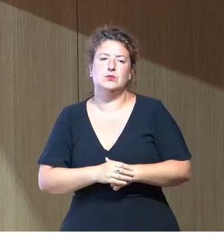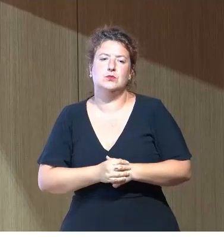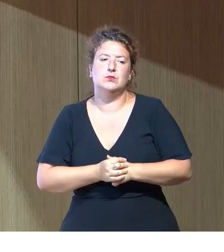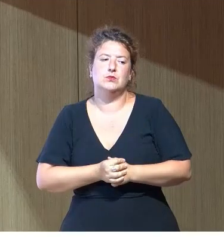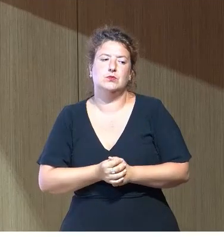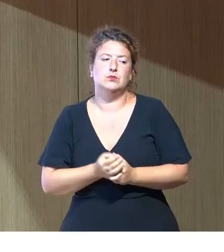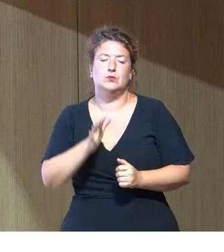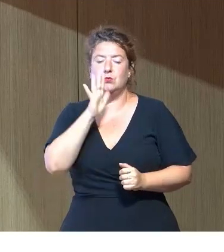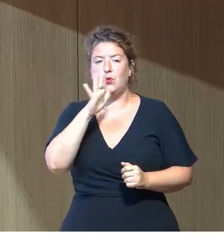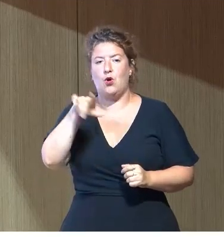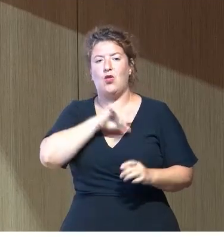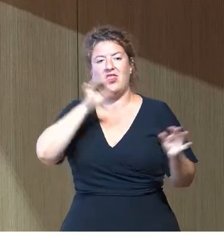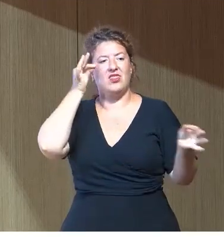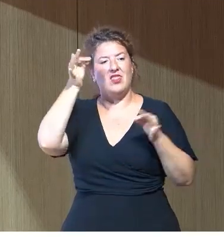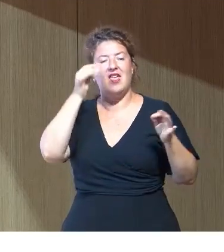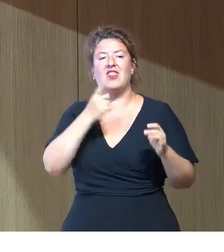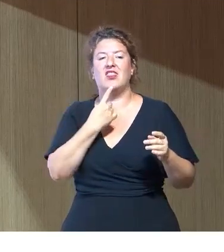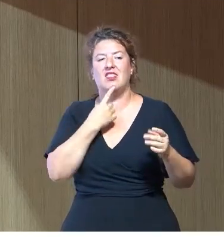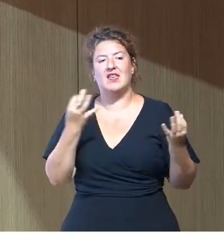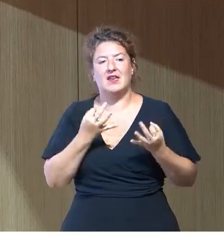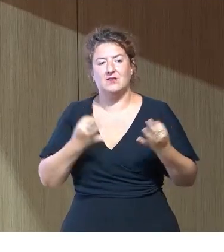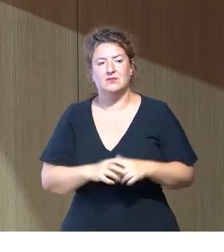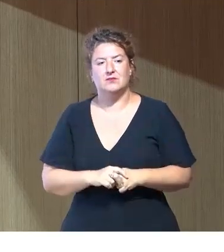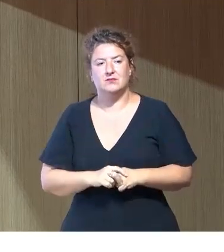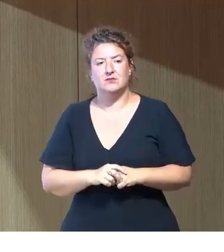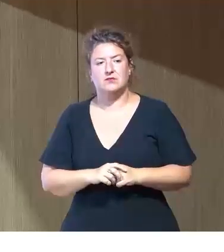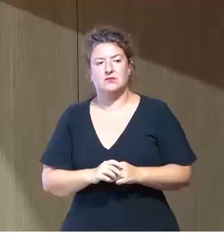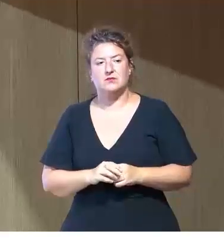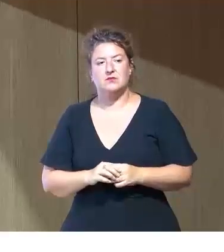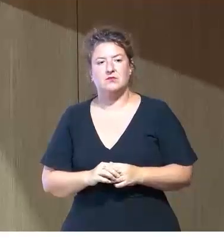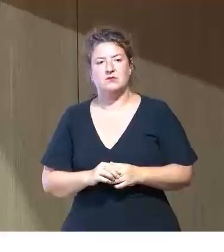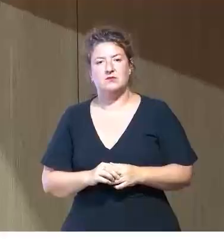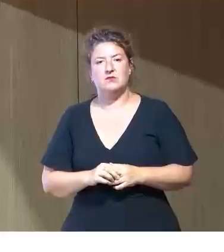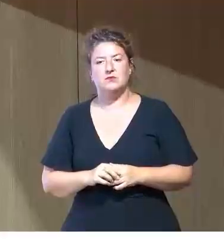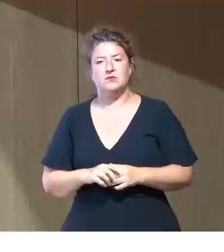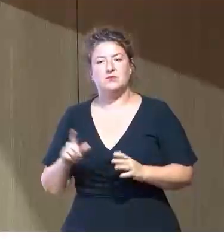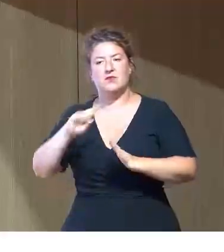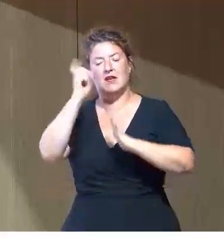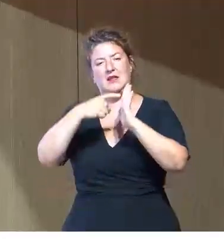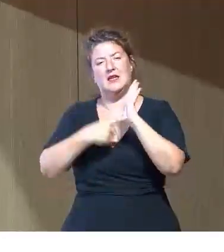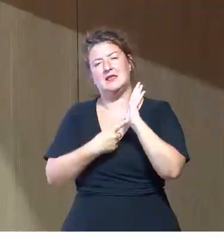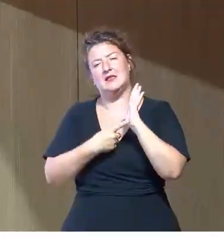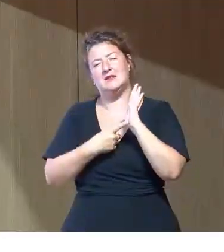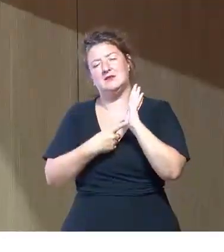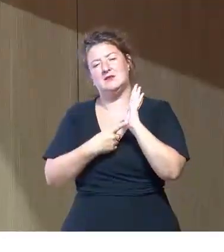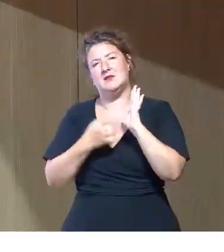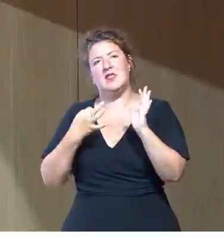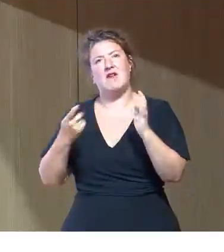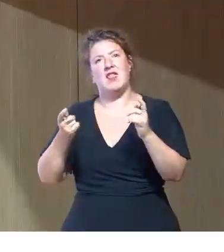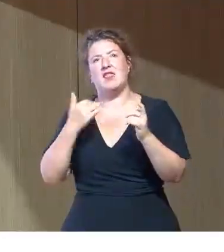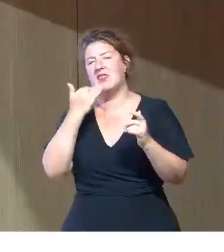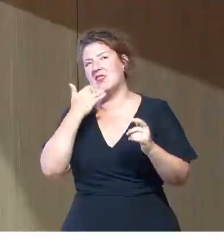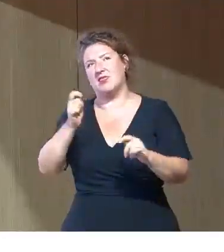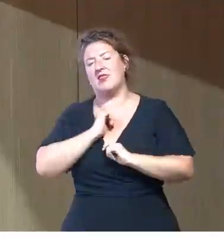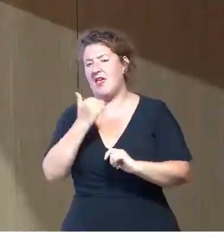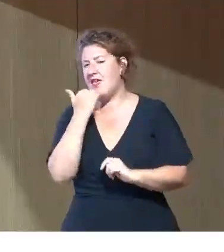por los datos los datos nos dice no sé decir un marco legislativo nos debería permitir conseguir algo